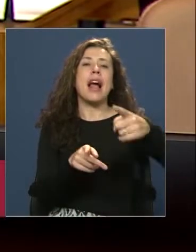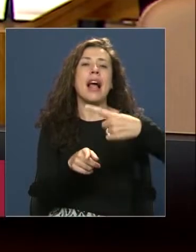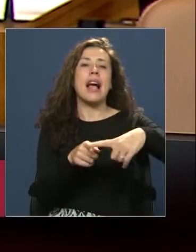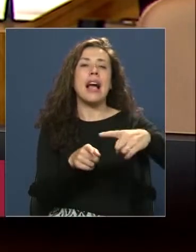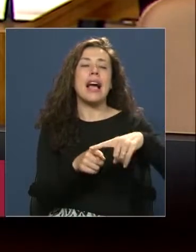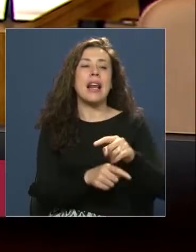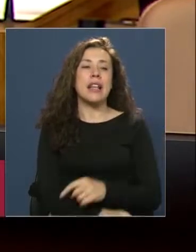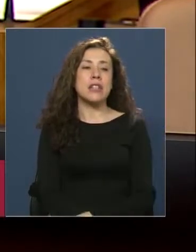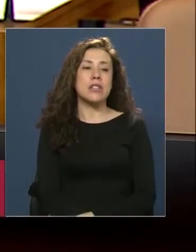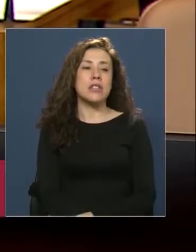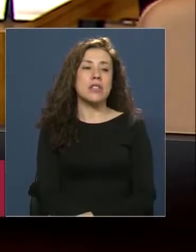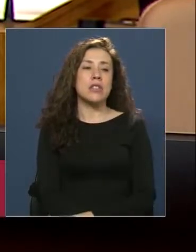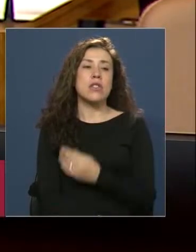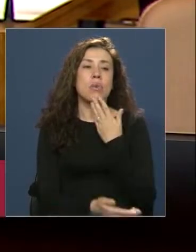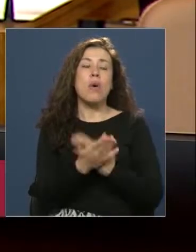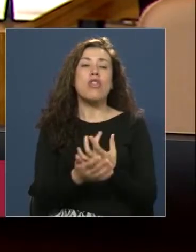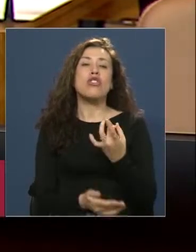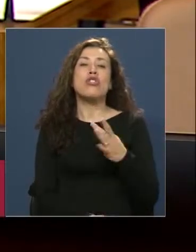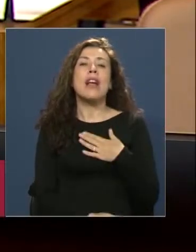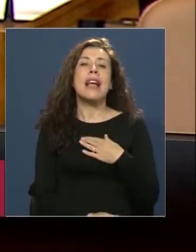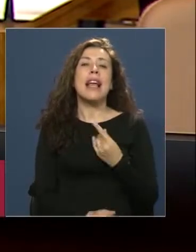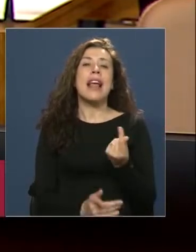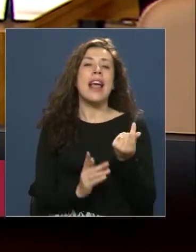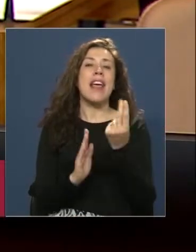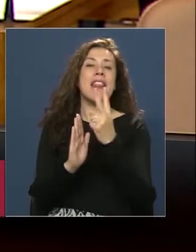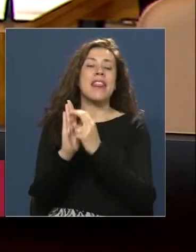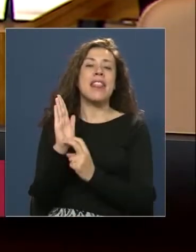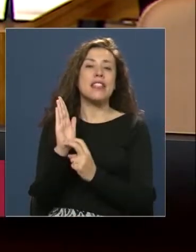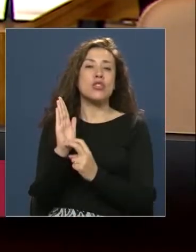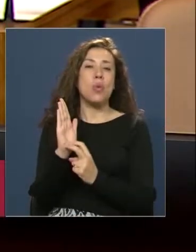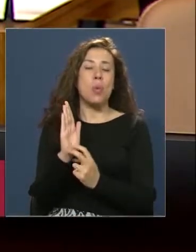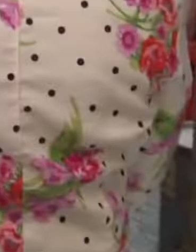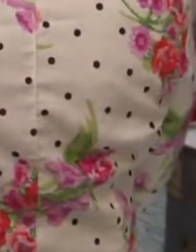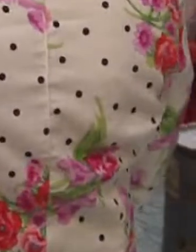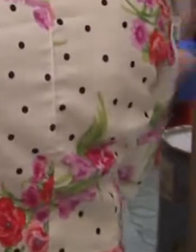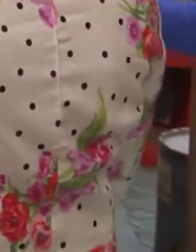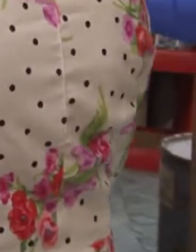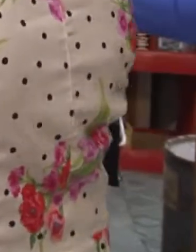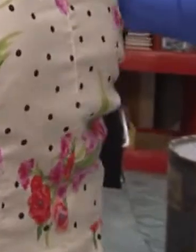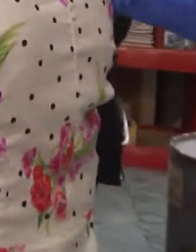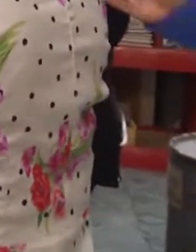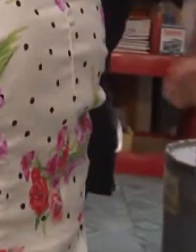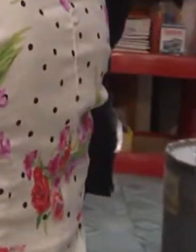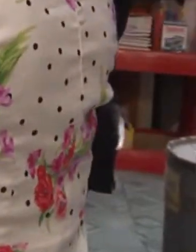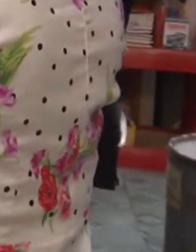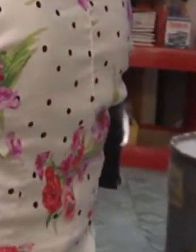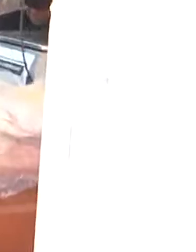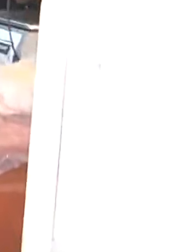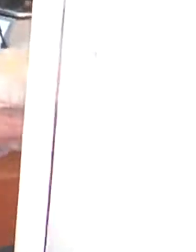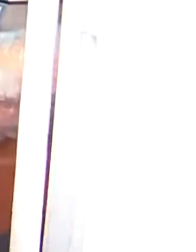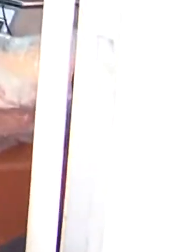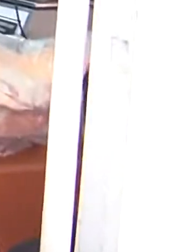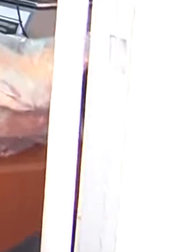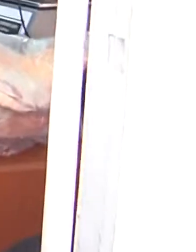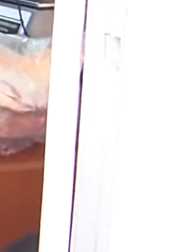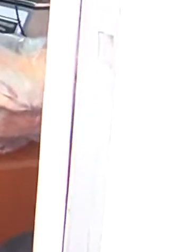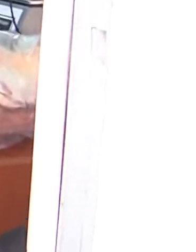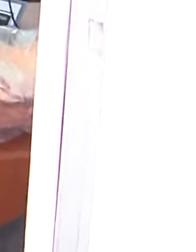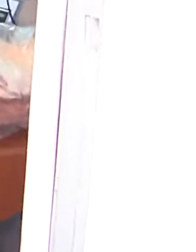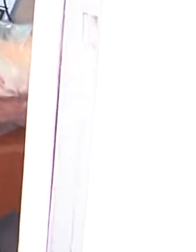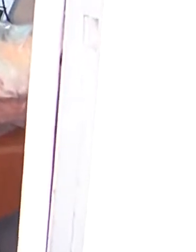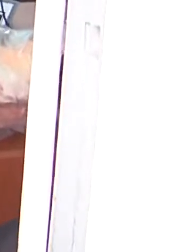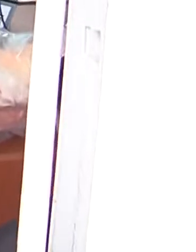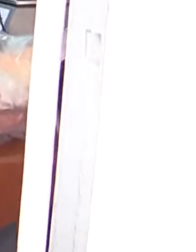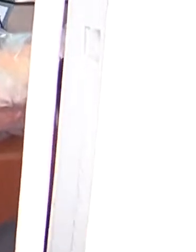en circunstancias que ellos solo querían optar a un descuento de un determinado bien. El proyecto que será analizado en el Senado aborda otras